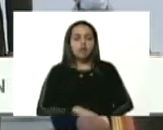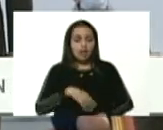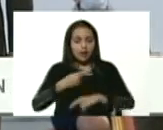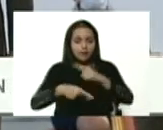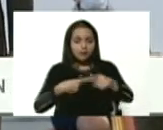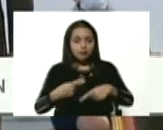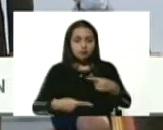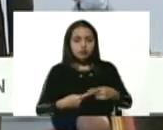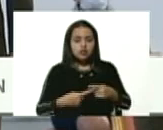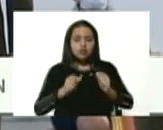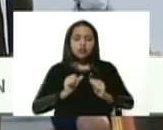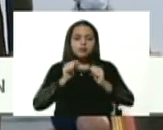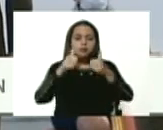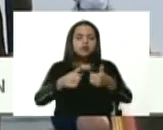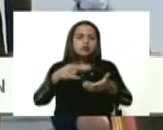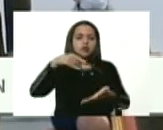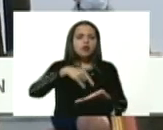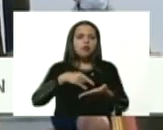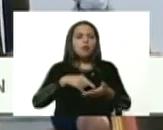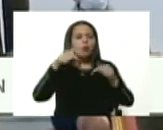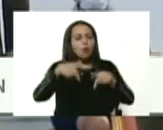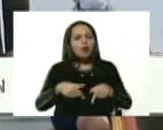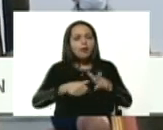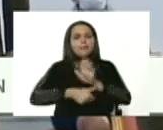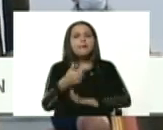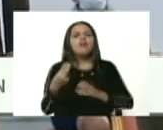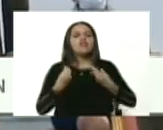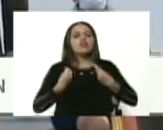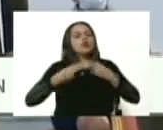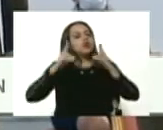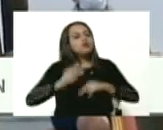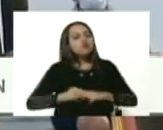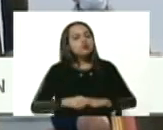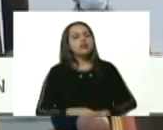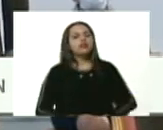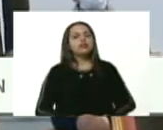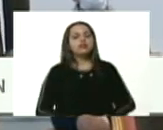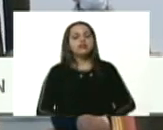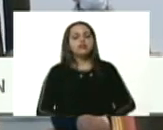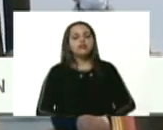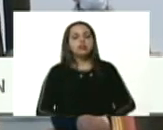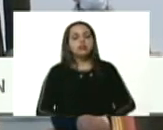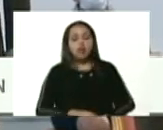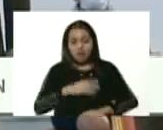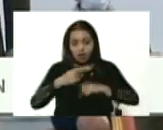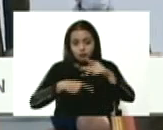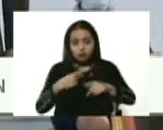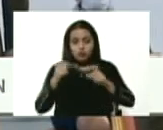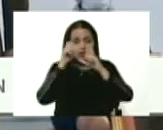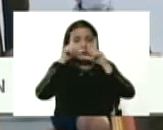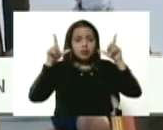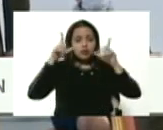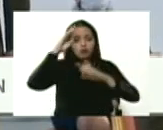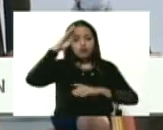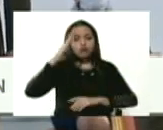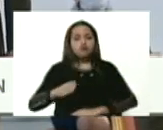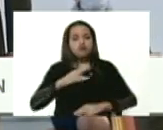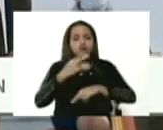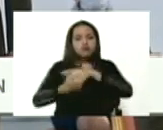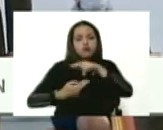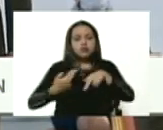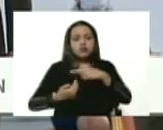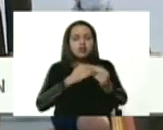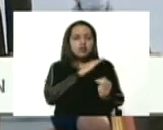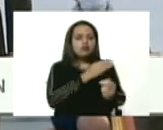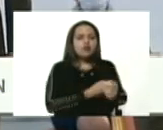gestó Carabobo hoy está más vivo que nunca. El proceso que despertó las fuerzas revolucionarias